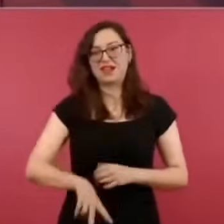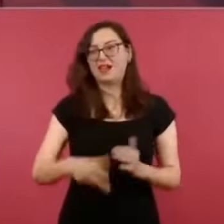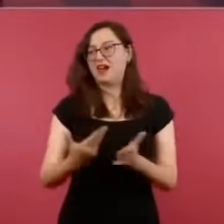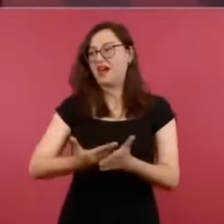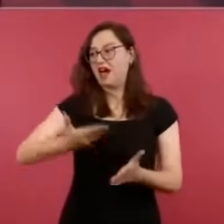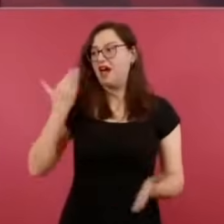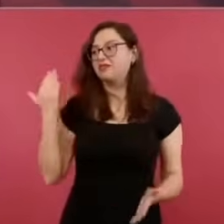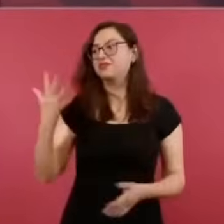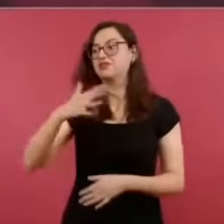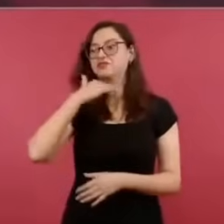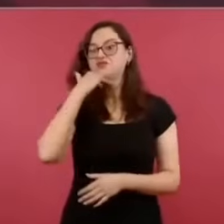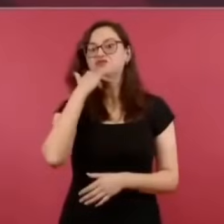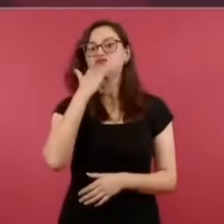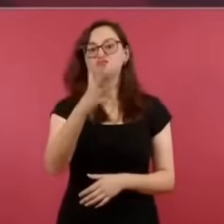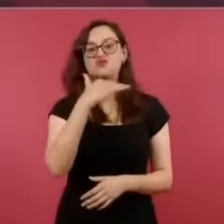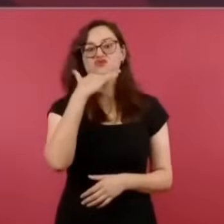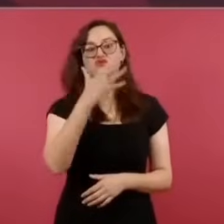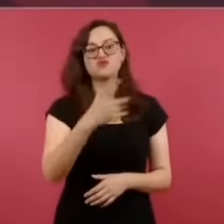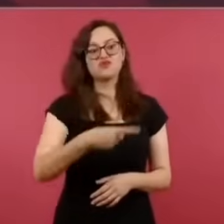que estaban acabando